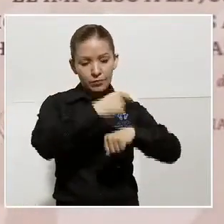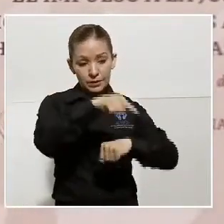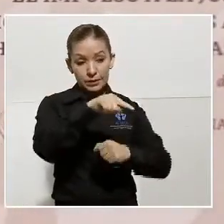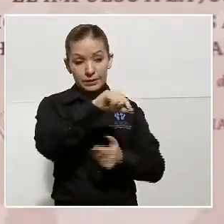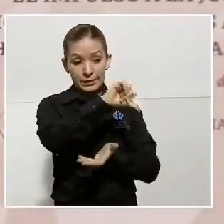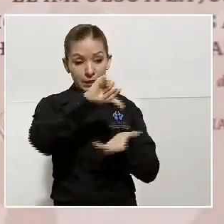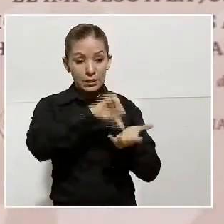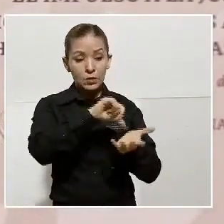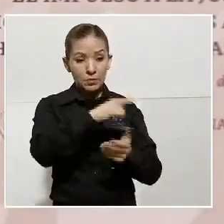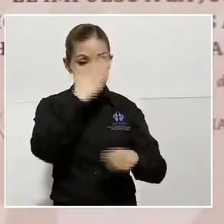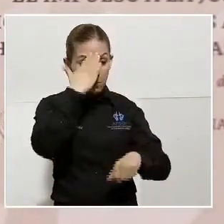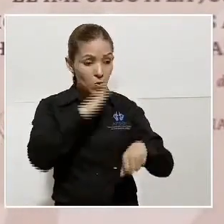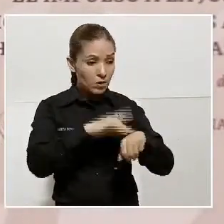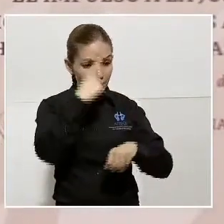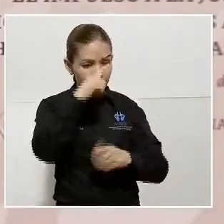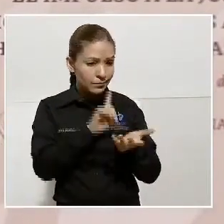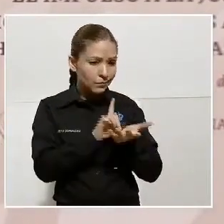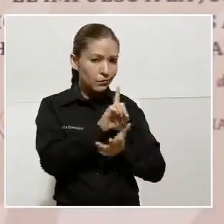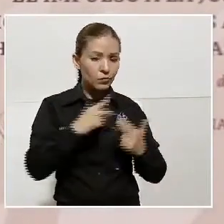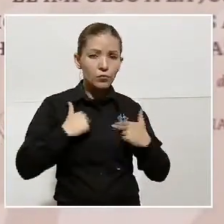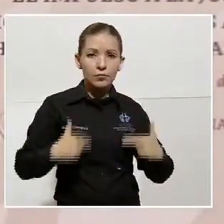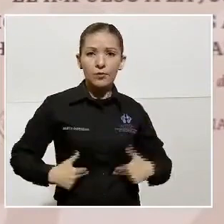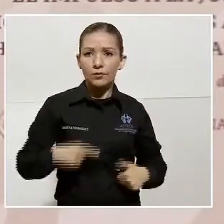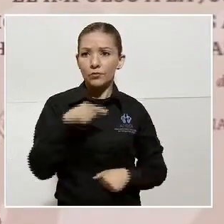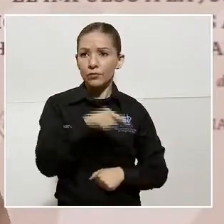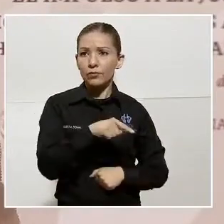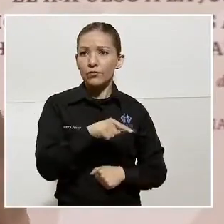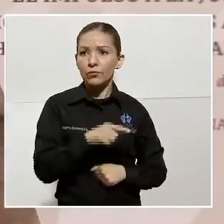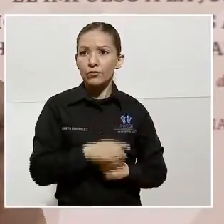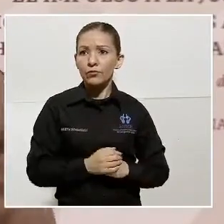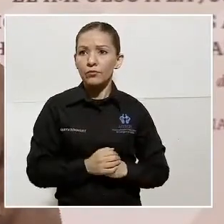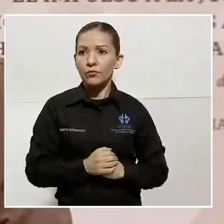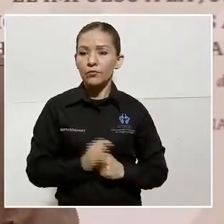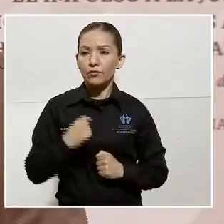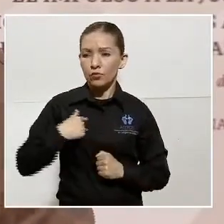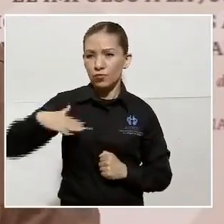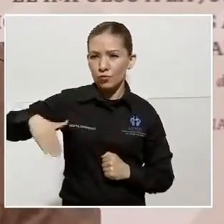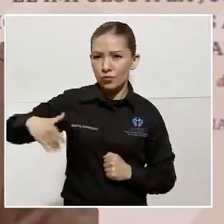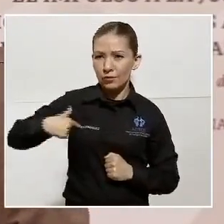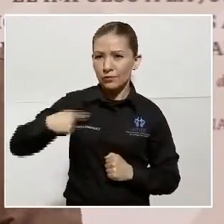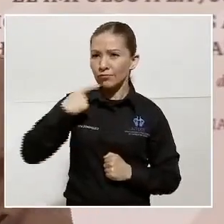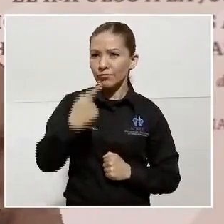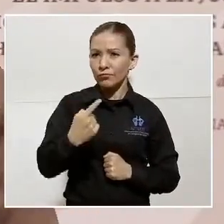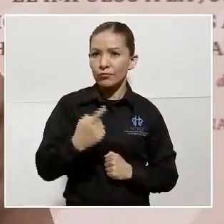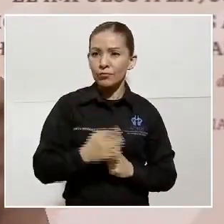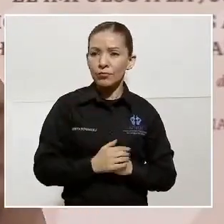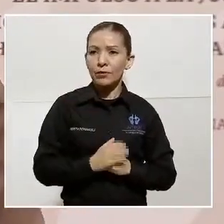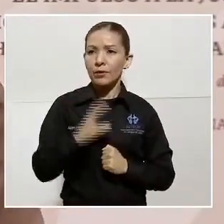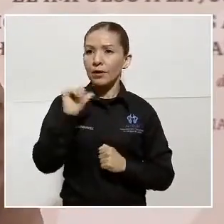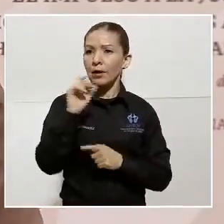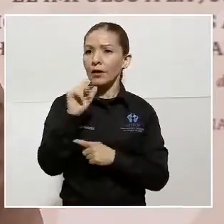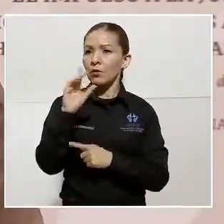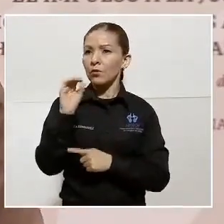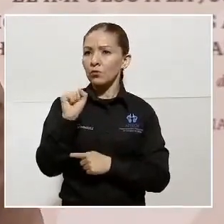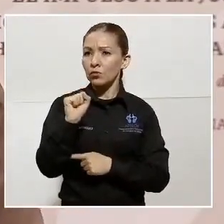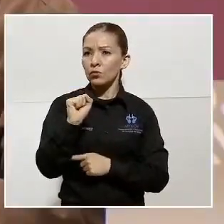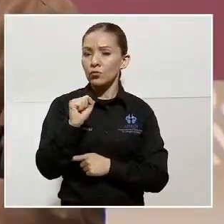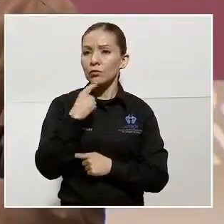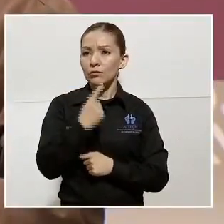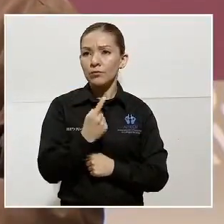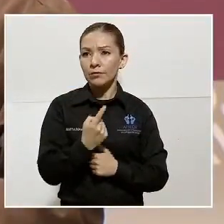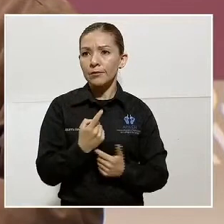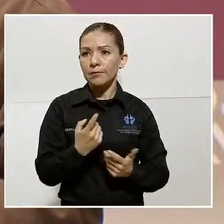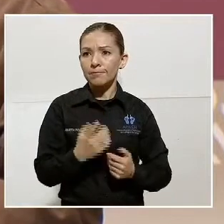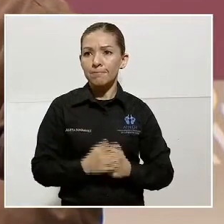para los Derechos Humanos, que de inicio, como me comentaba hace un momento Carlos Ruiz Abreu, tiene por delante